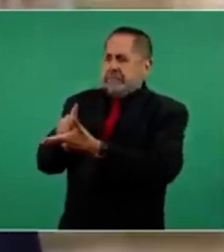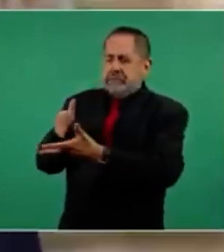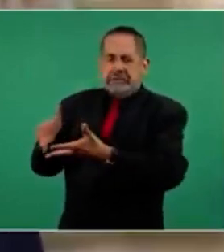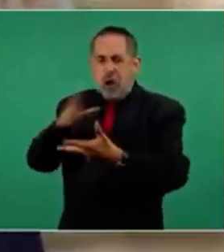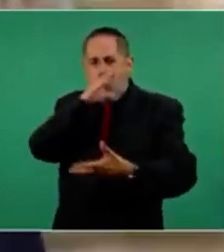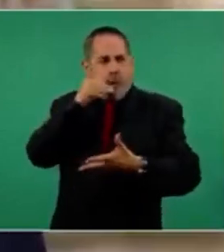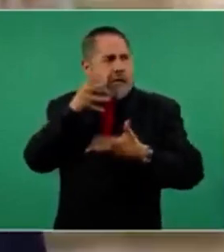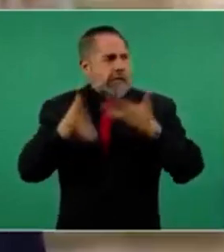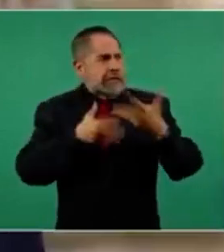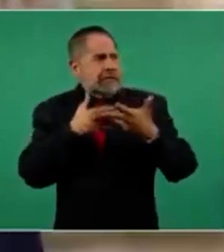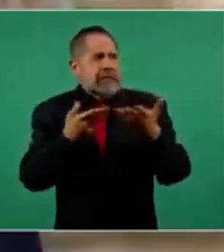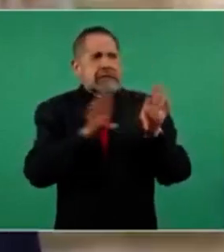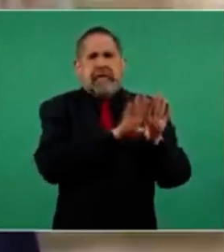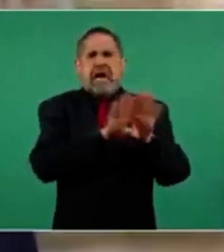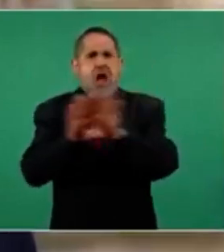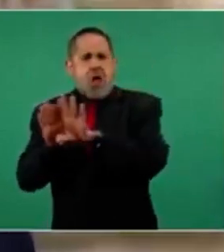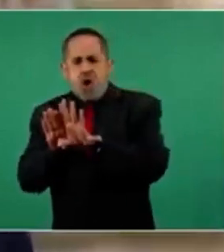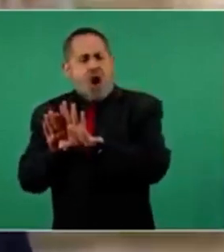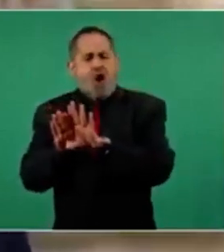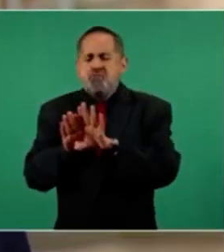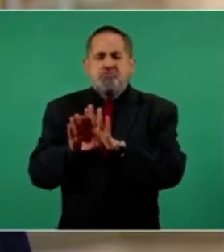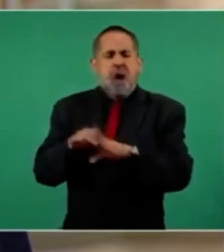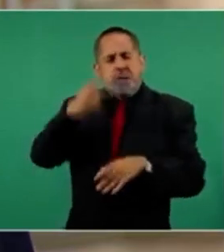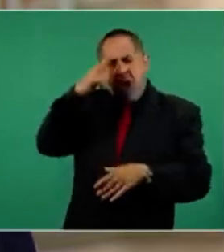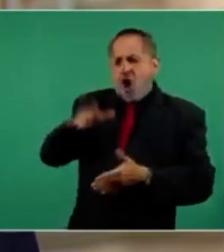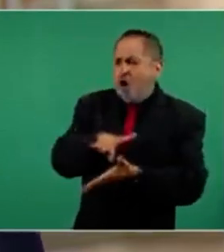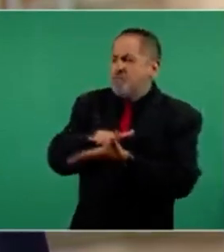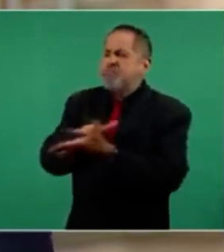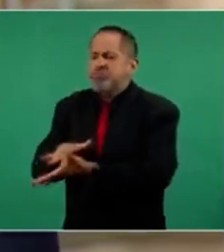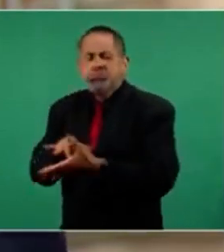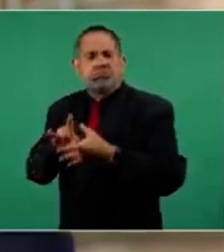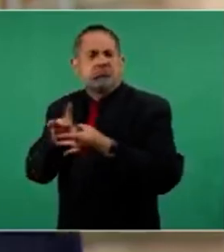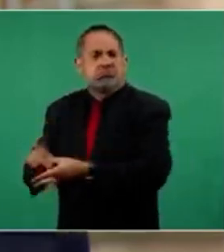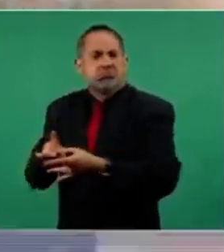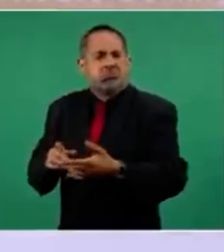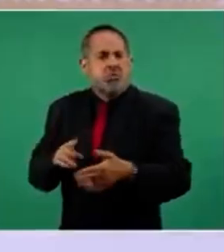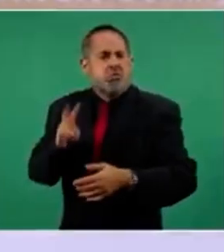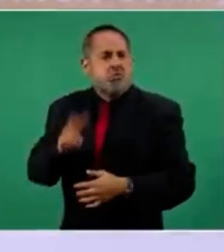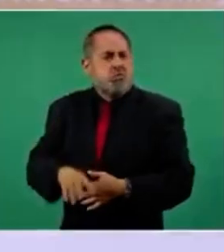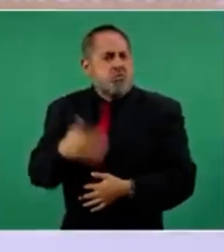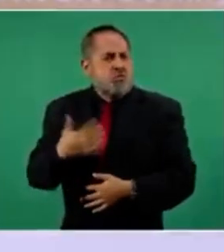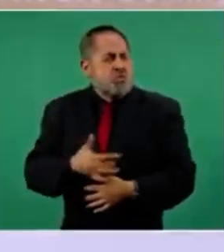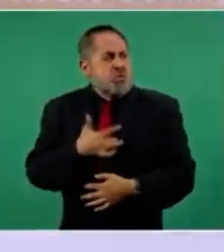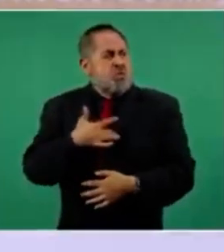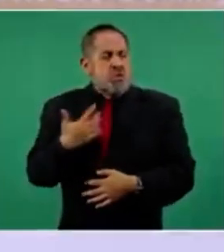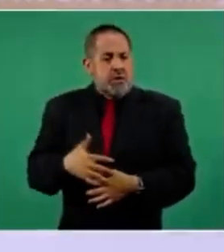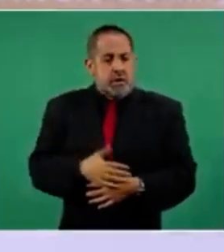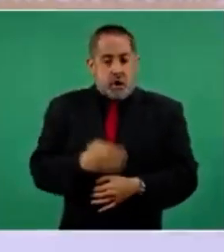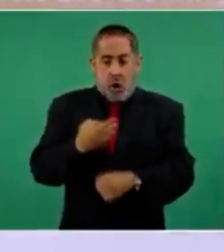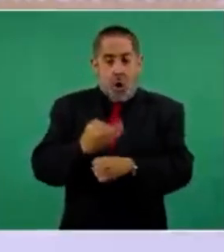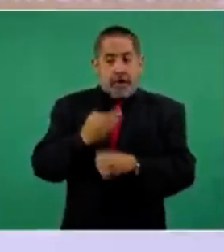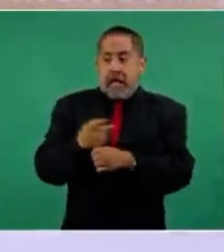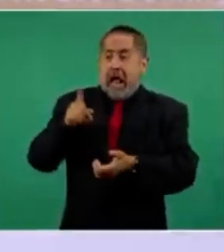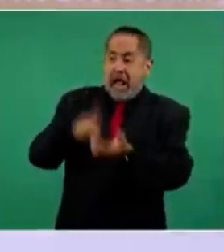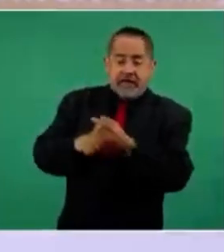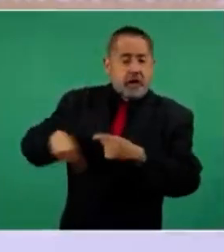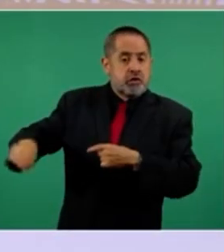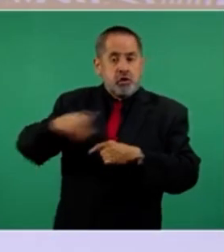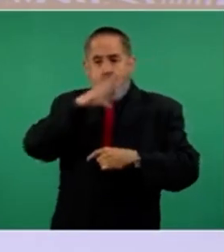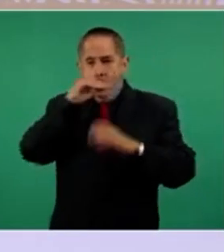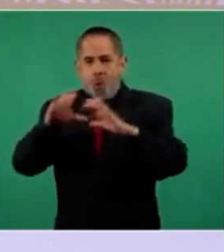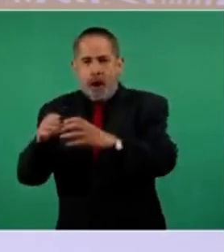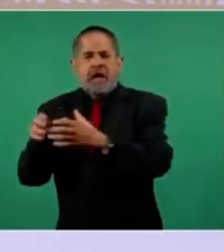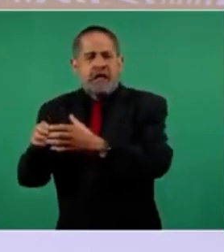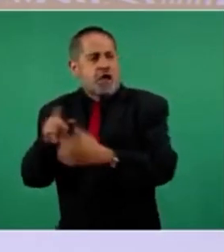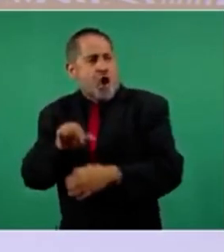en particular para los países de menor desarrollo. Estamos enfrentando paralelamente una agresiva campaña de